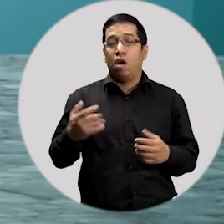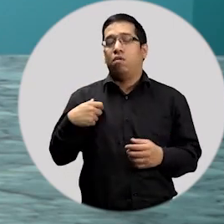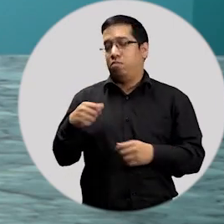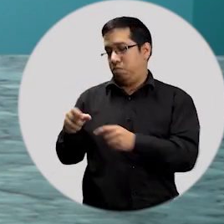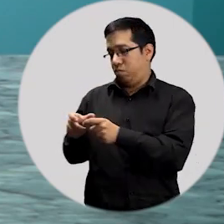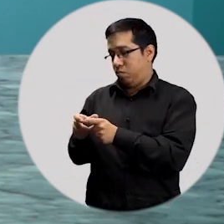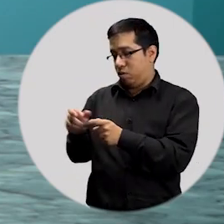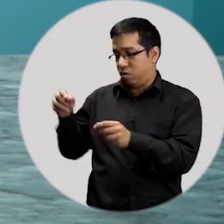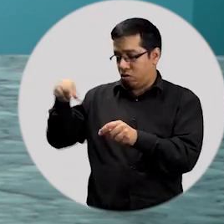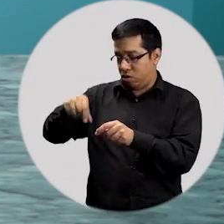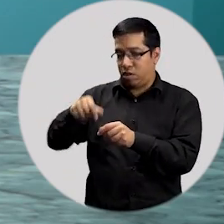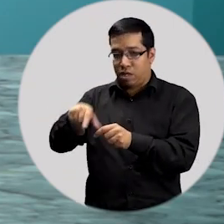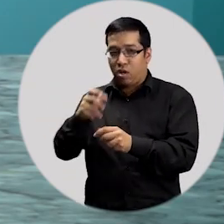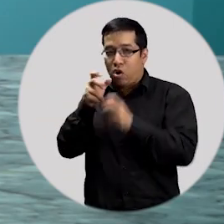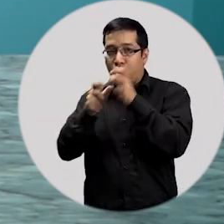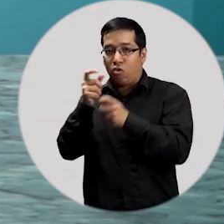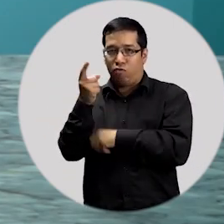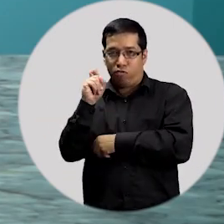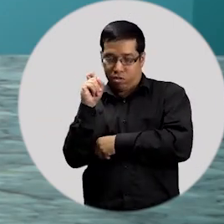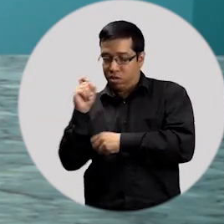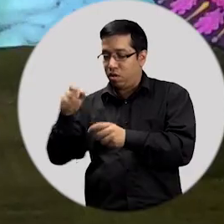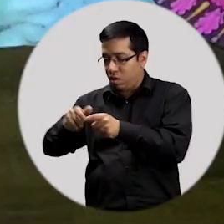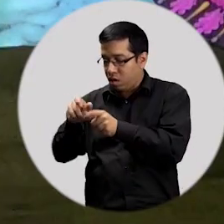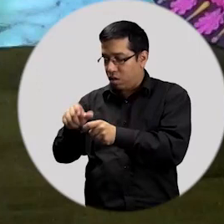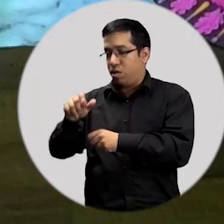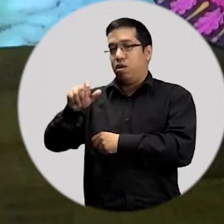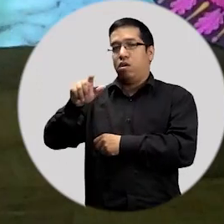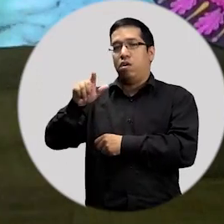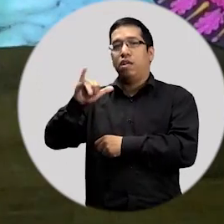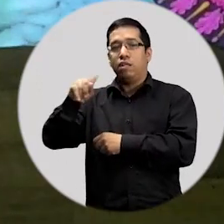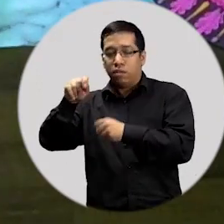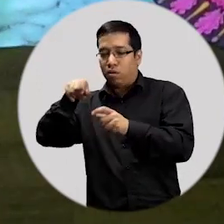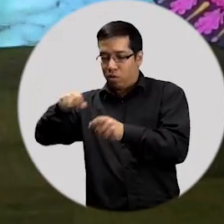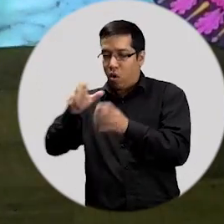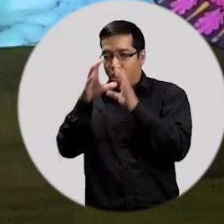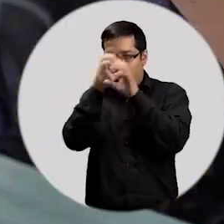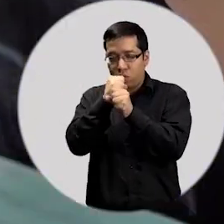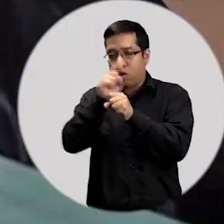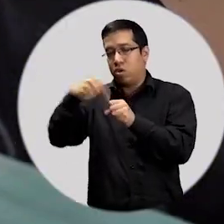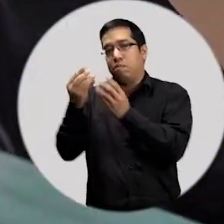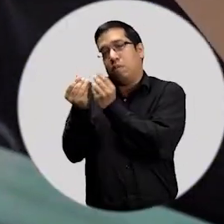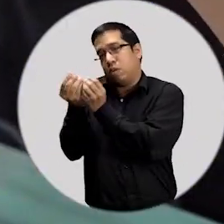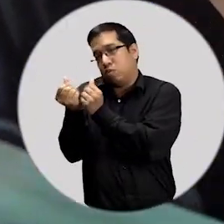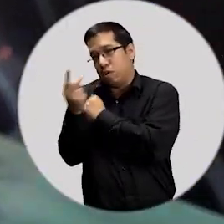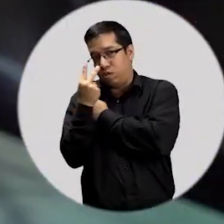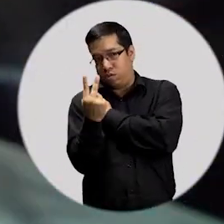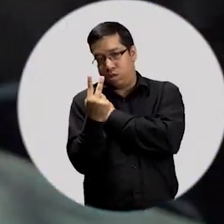un dorado como para poder contrastar todos los colores. Voy a empezar con el lila más clarito